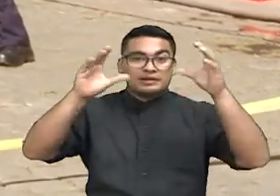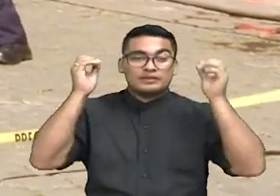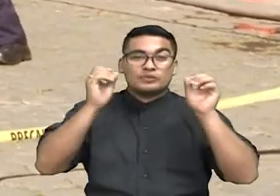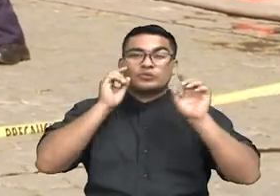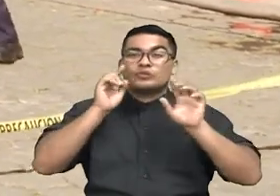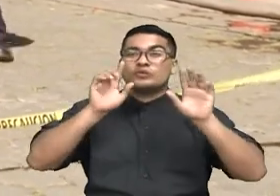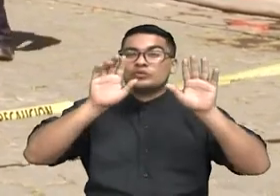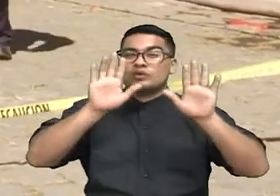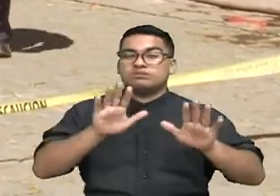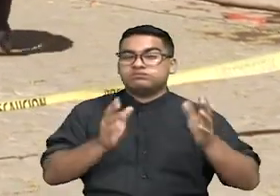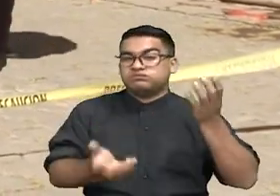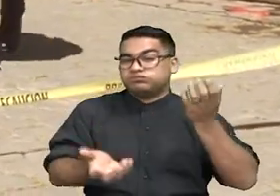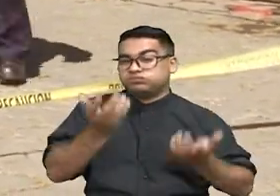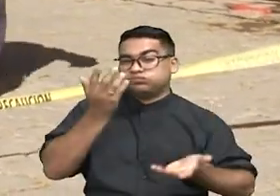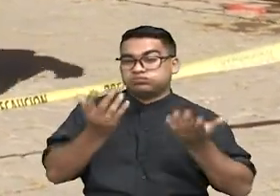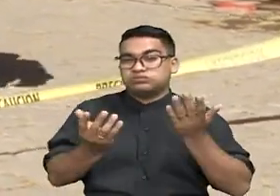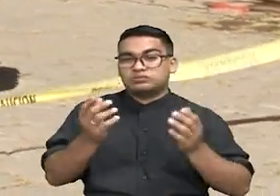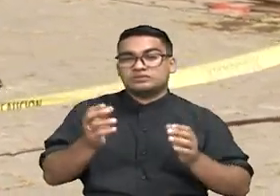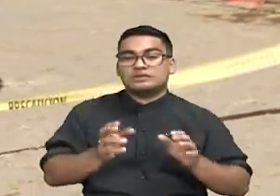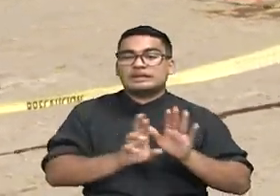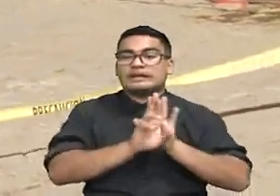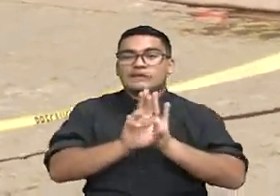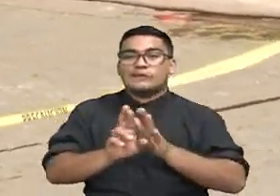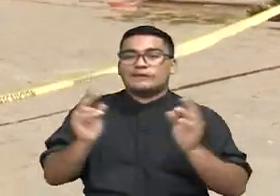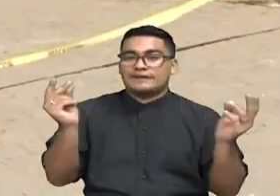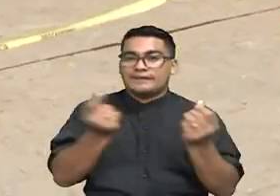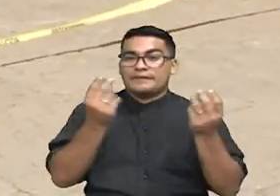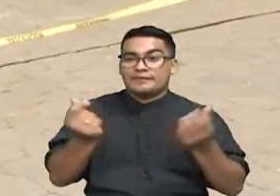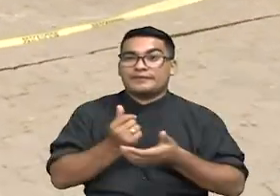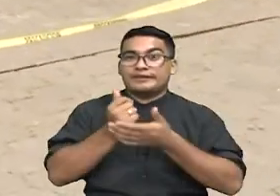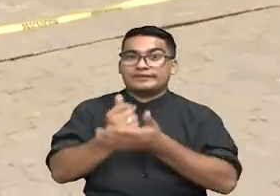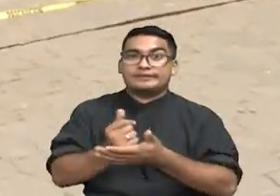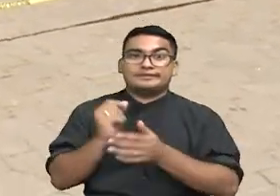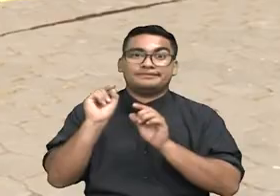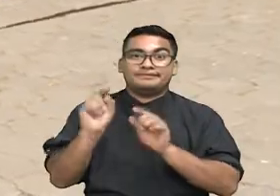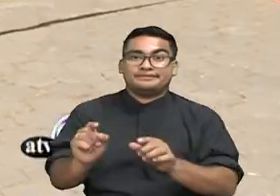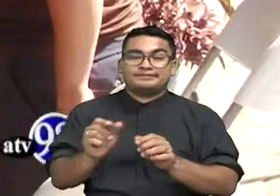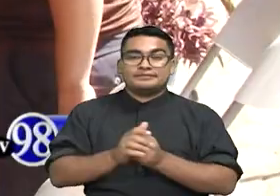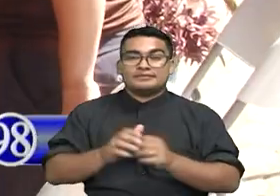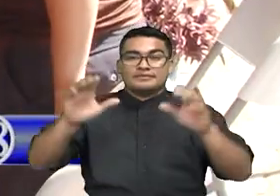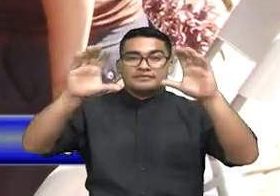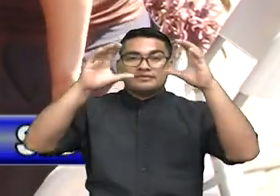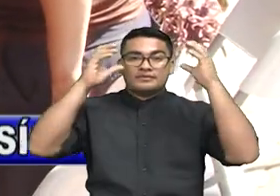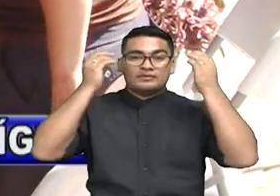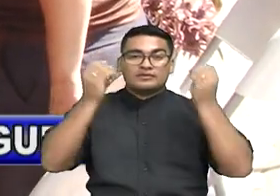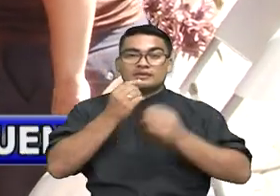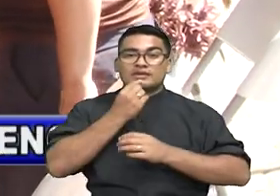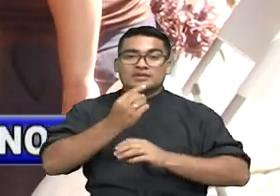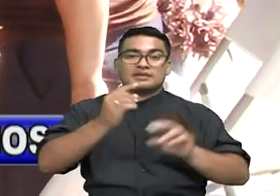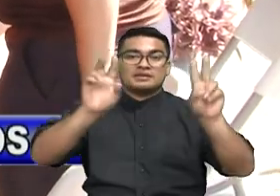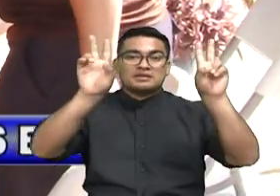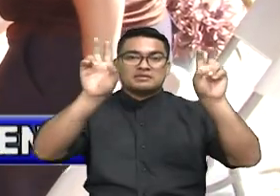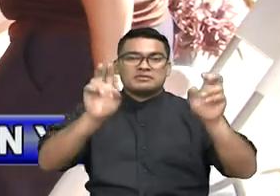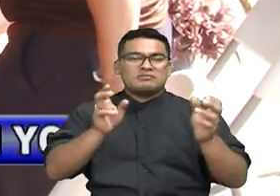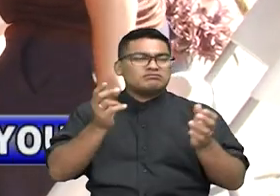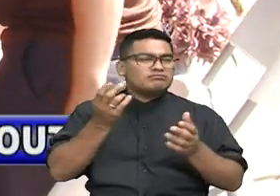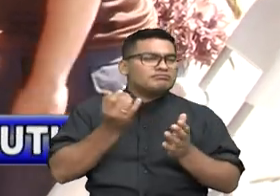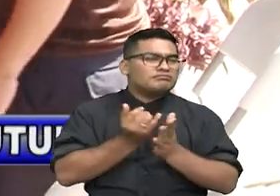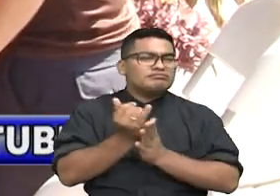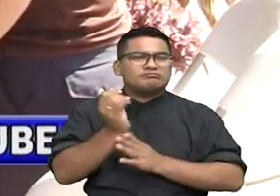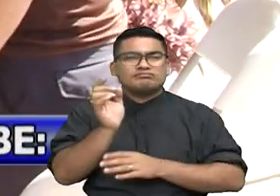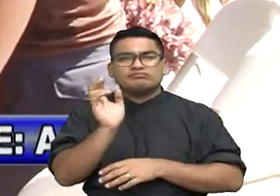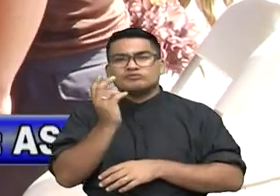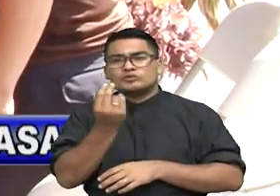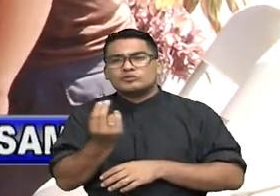incendios, cuyo objetivo es la respuesta pronta de las emergencias. El curso aborda las temáticas sobre inspecciones eléctricas y